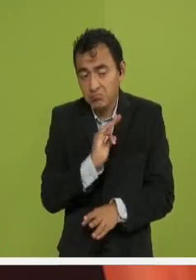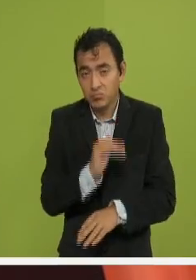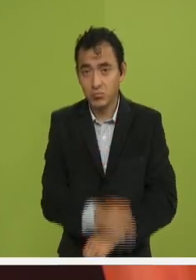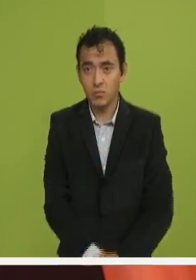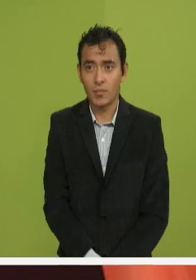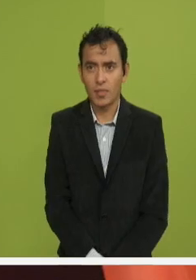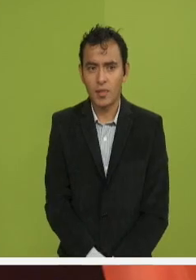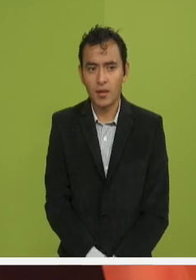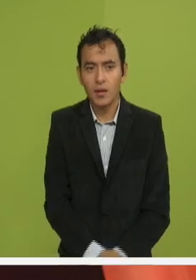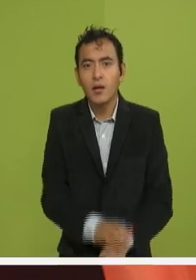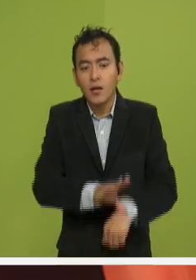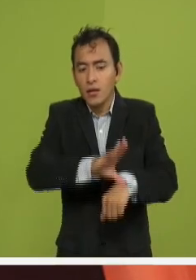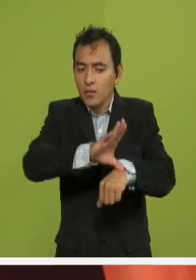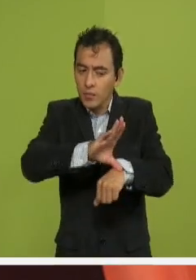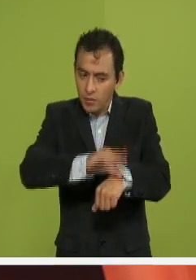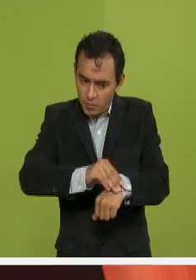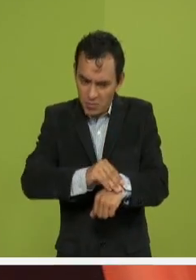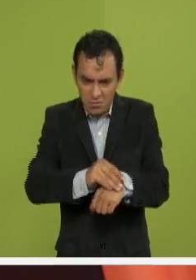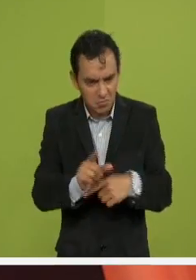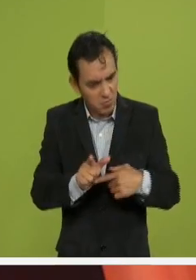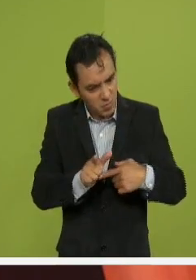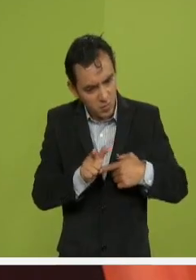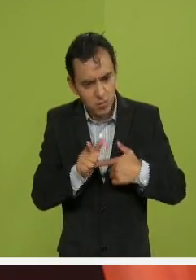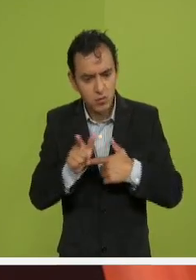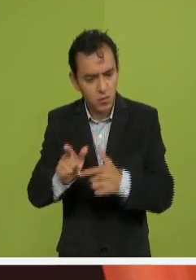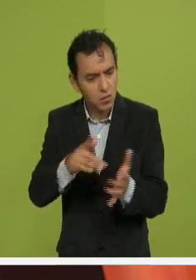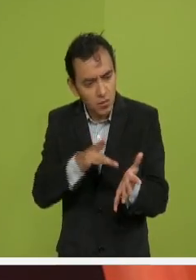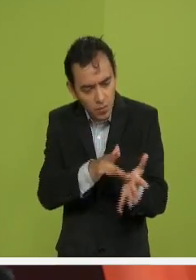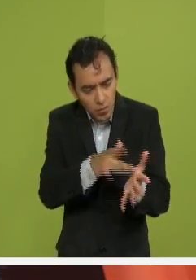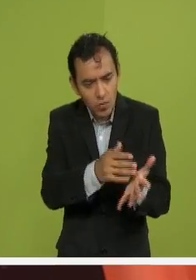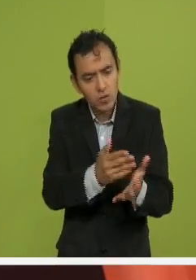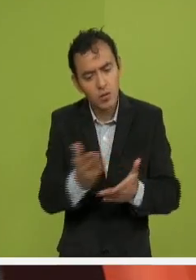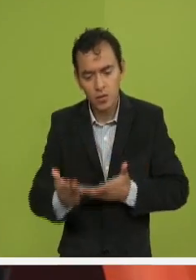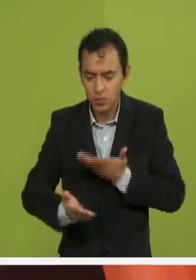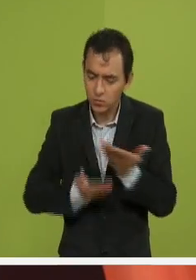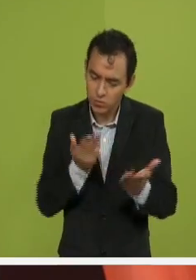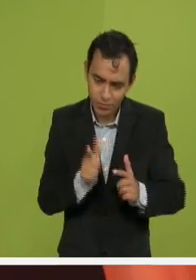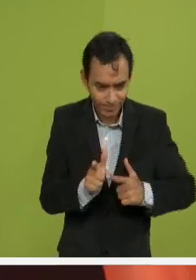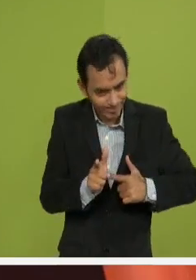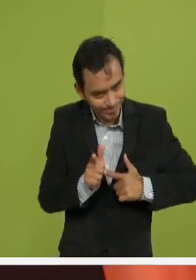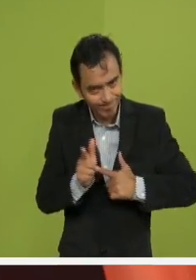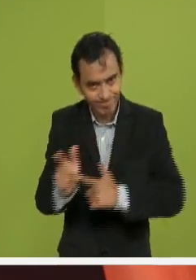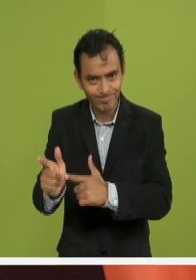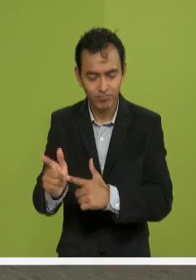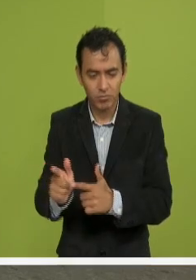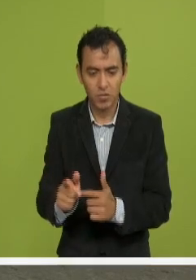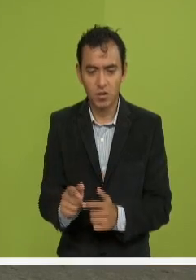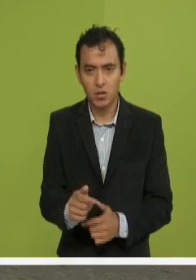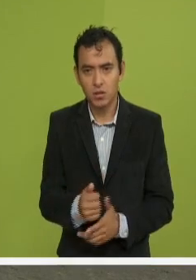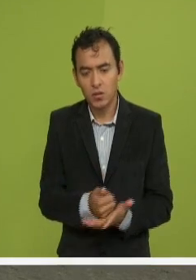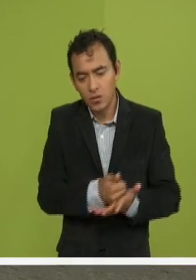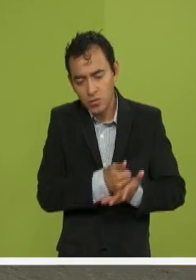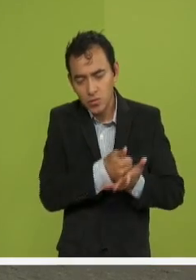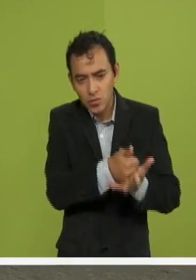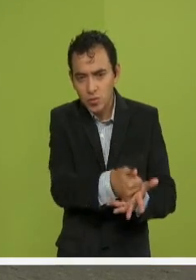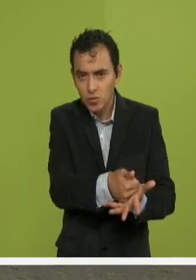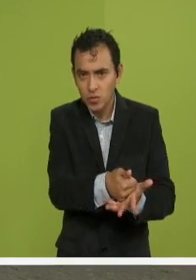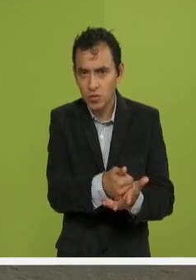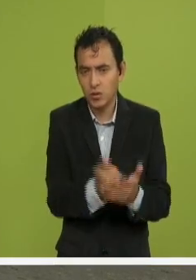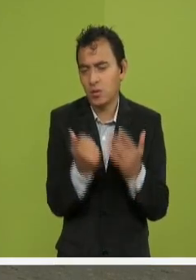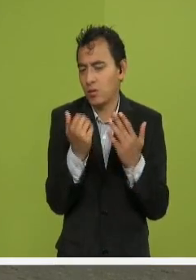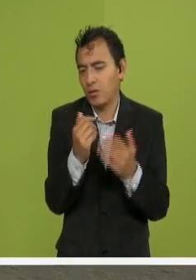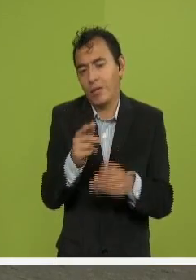pues le permita seguir estudiando, le apoye en los estudios, le dé alguna sugerencia. Ya no hablemos de alguna